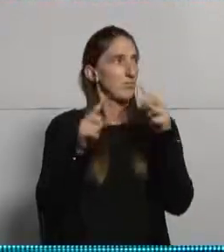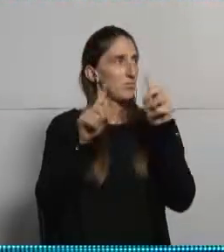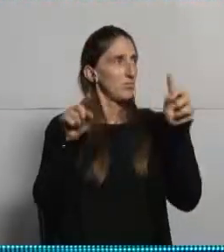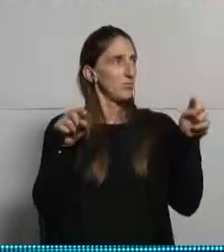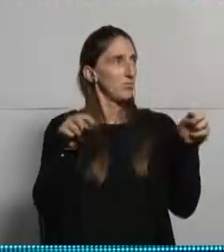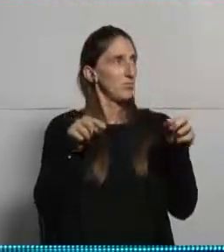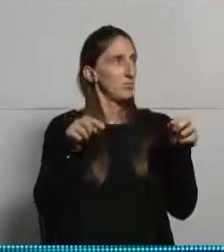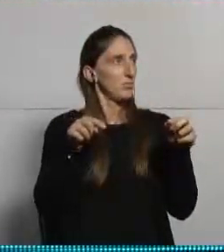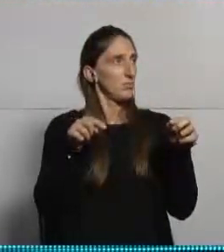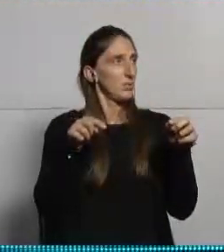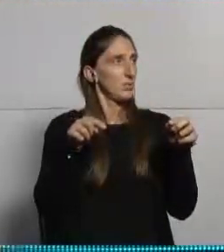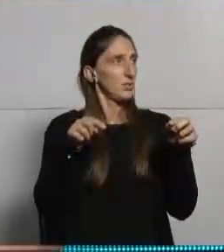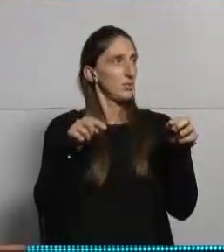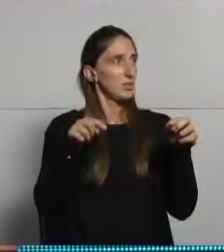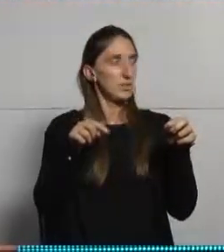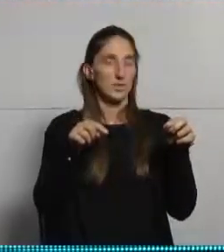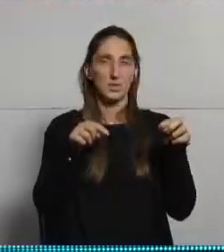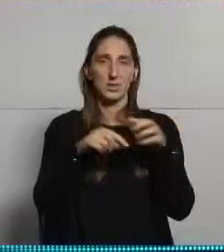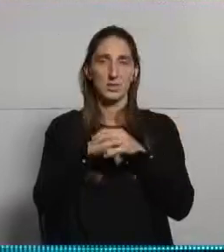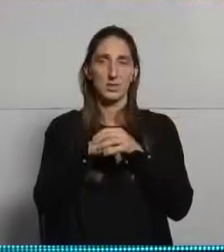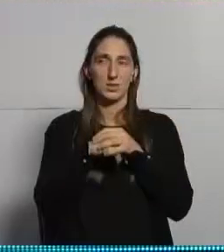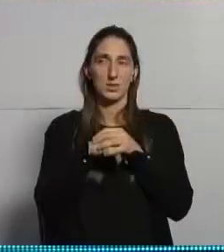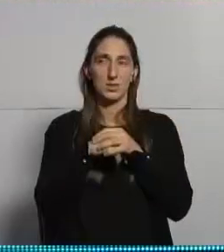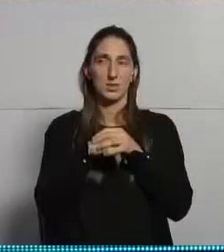me quedo en el medio. Bueno,